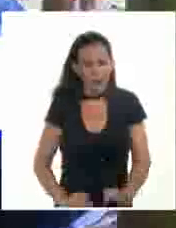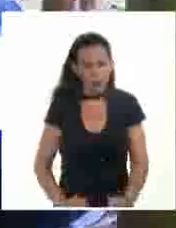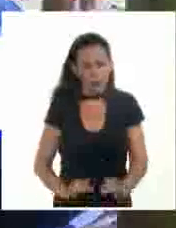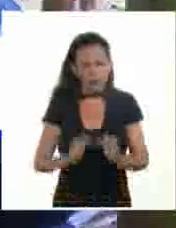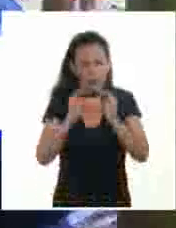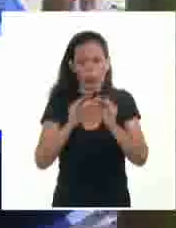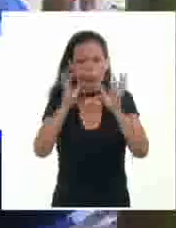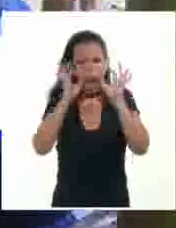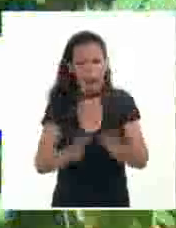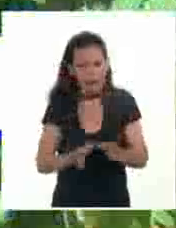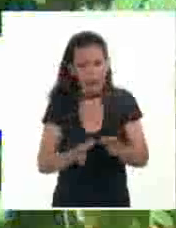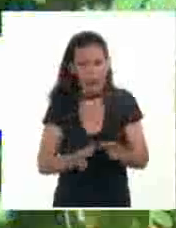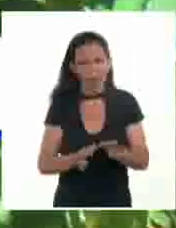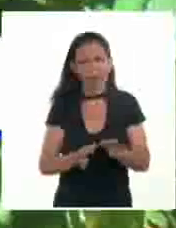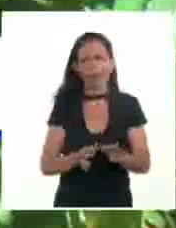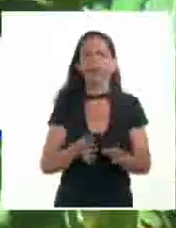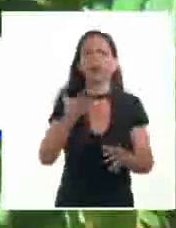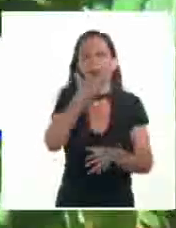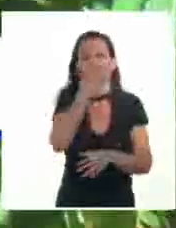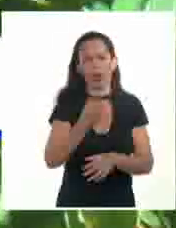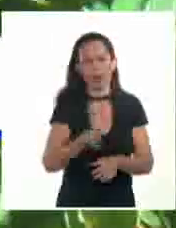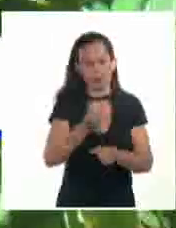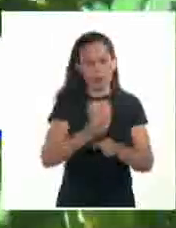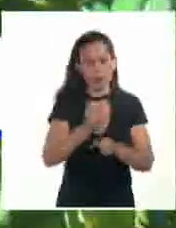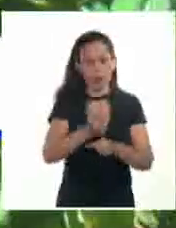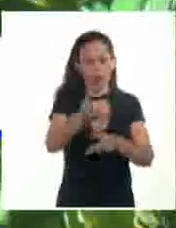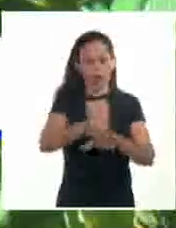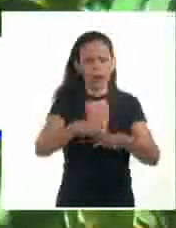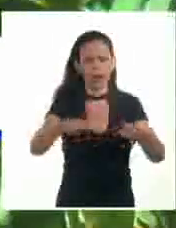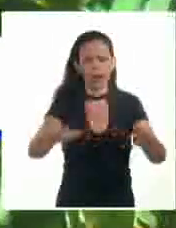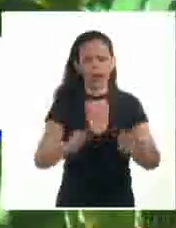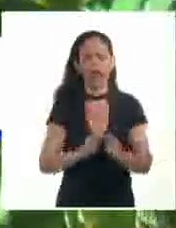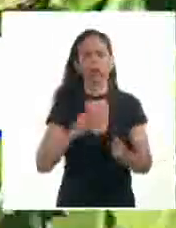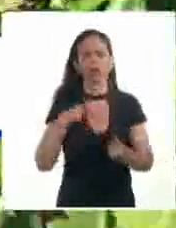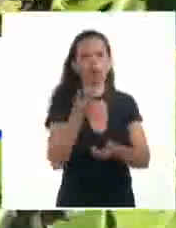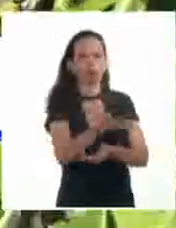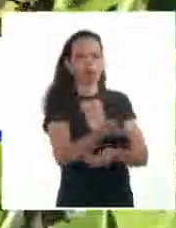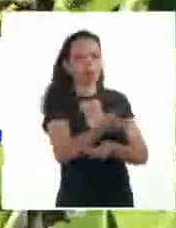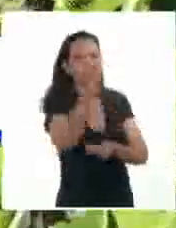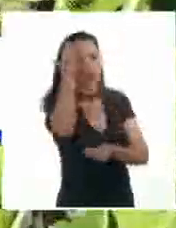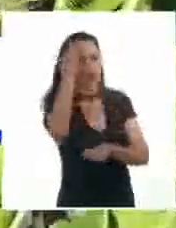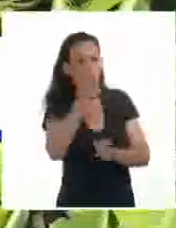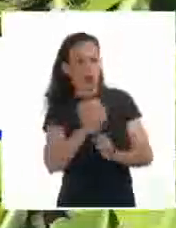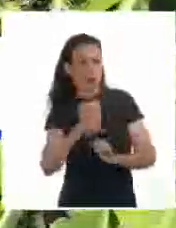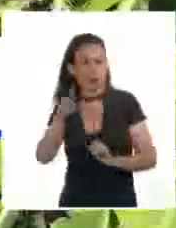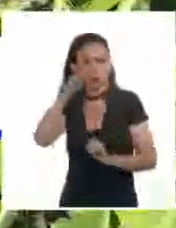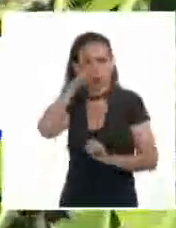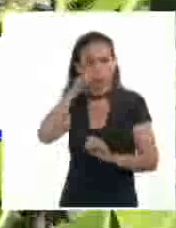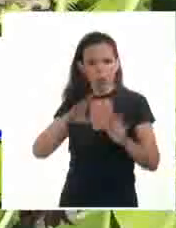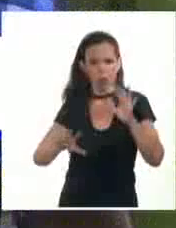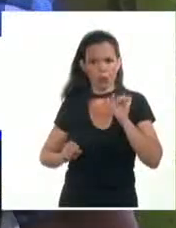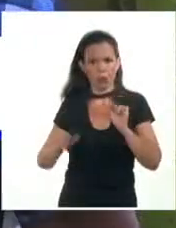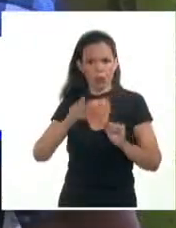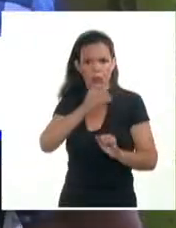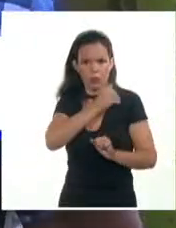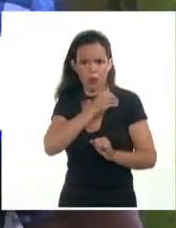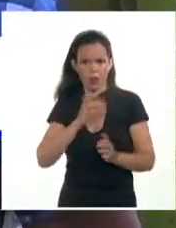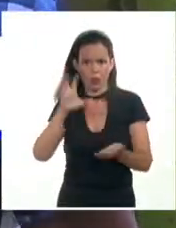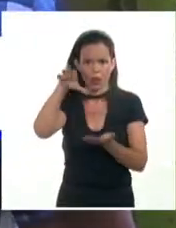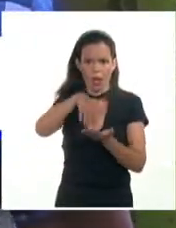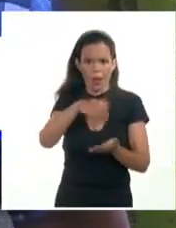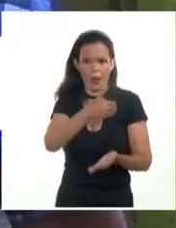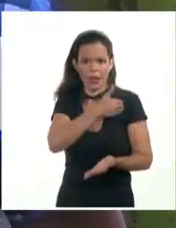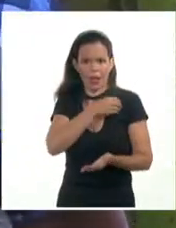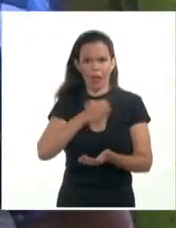solicitar tierra para producir alimentos. Cumplí el servicio militar activo en la unidad 2731, unidad naval